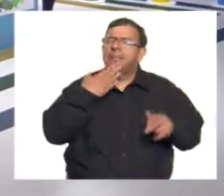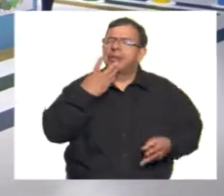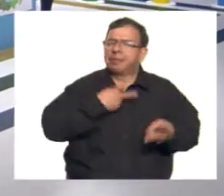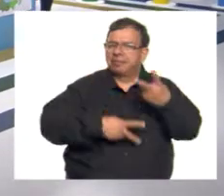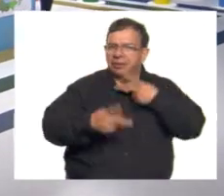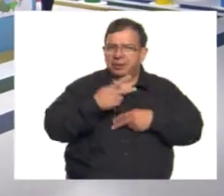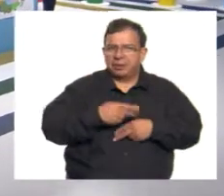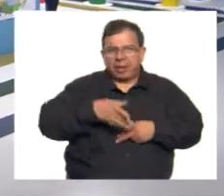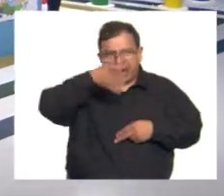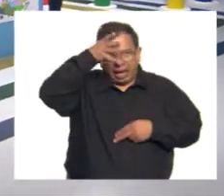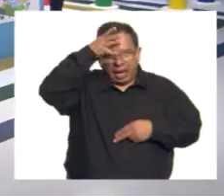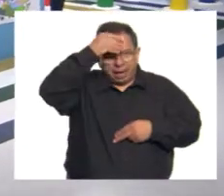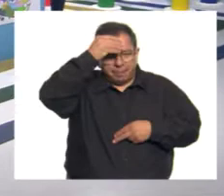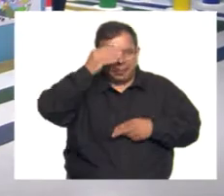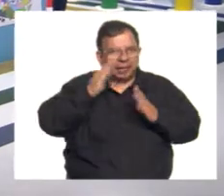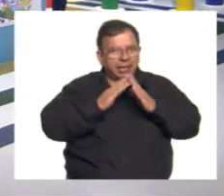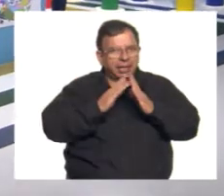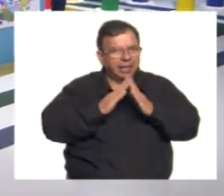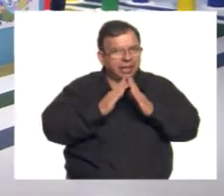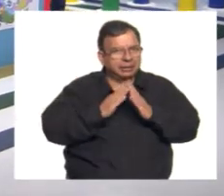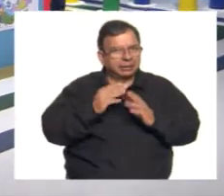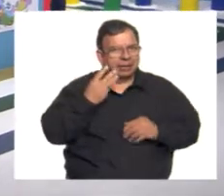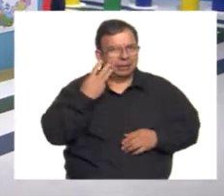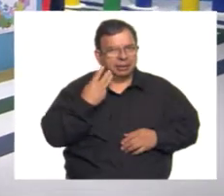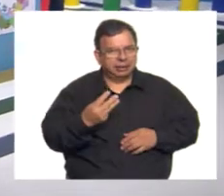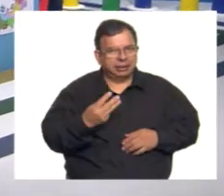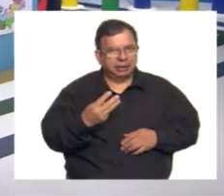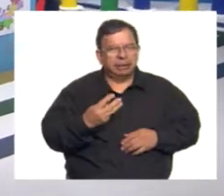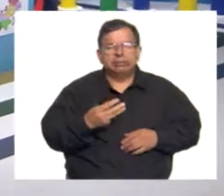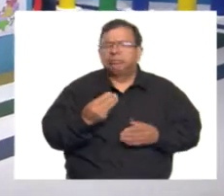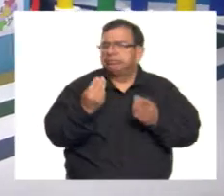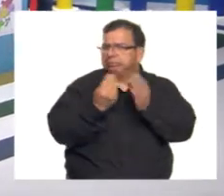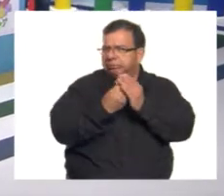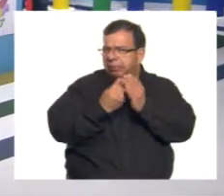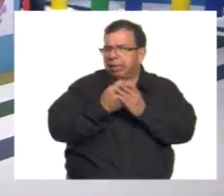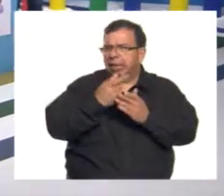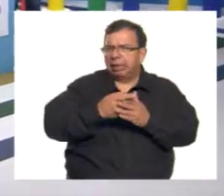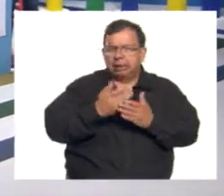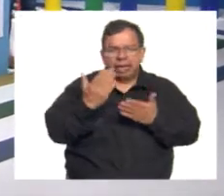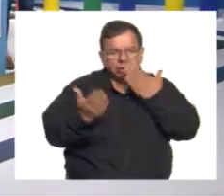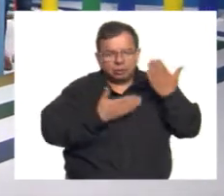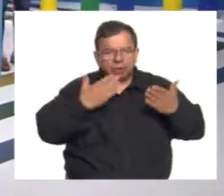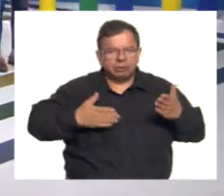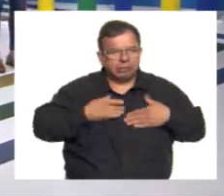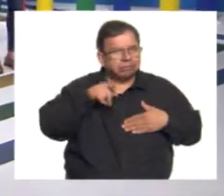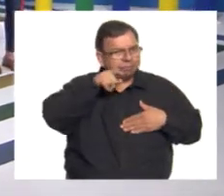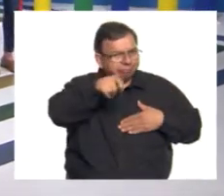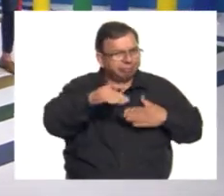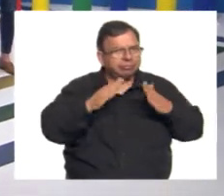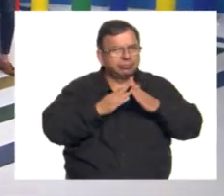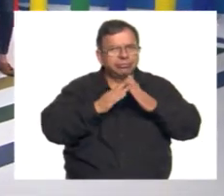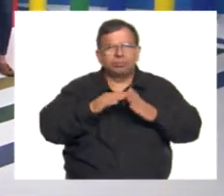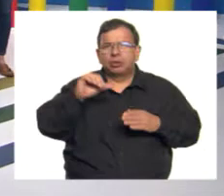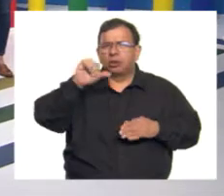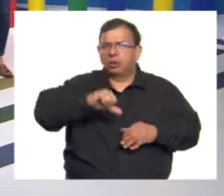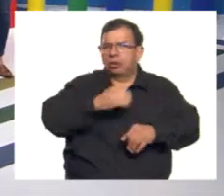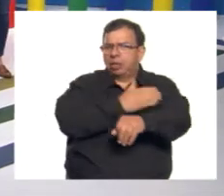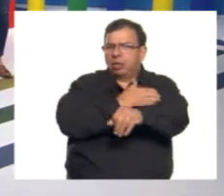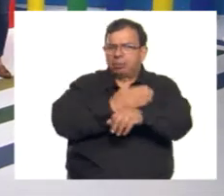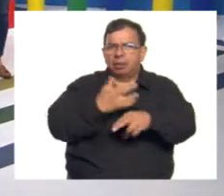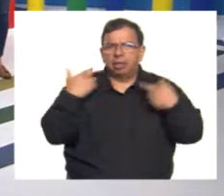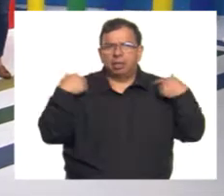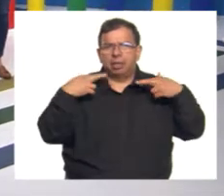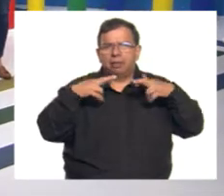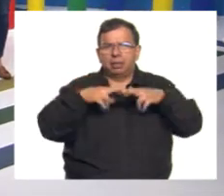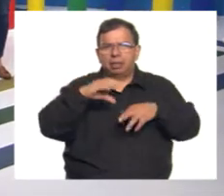bienvenida a Aprende en Casa 3, un espacio en el que vamos a poder estudiar y divertirnos desde nuestros hogares. Y el día de hoy nos acompaña la